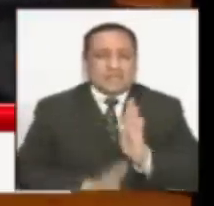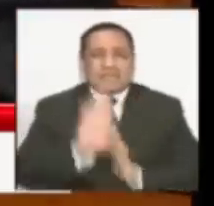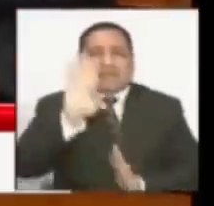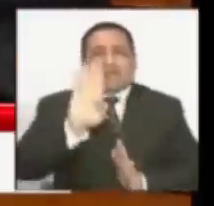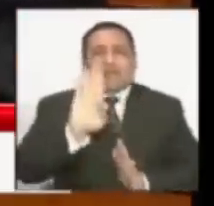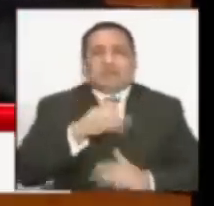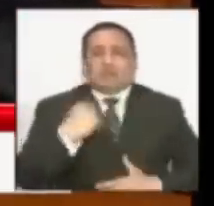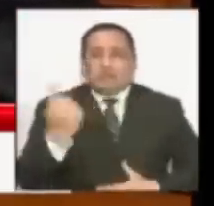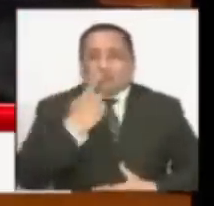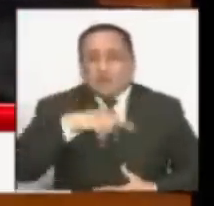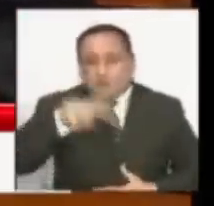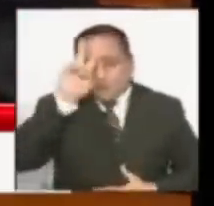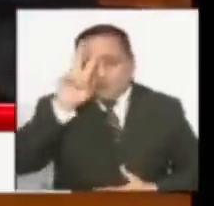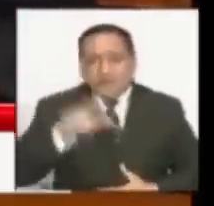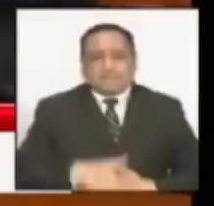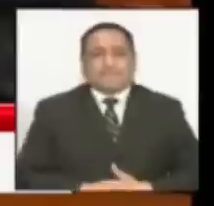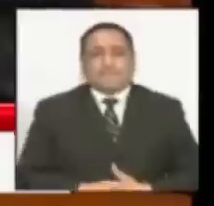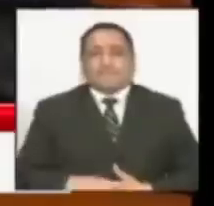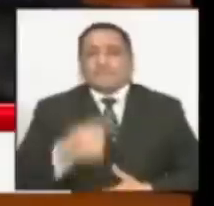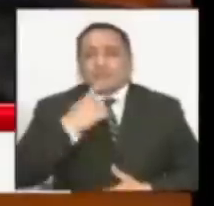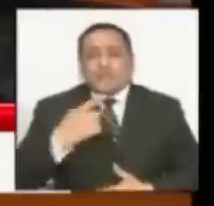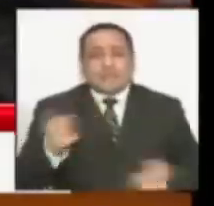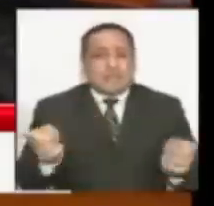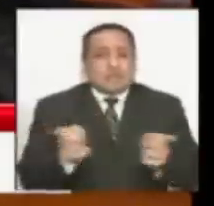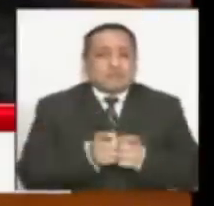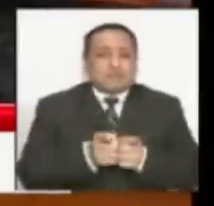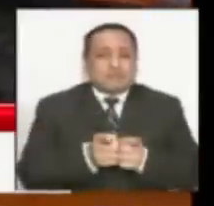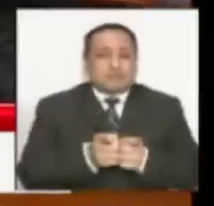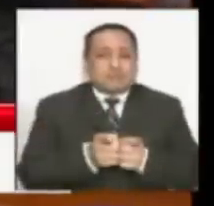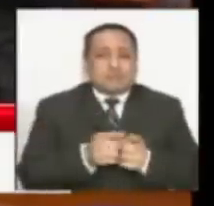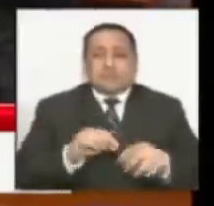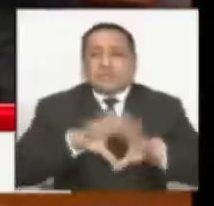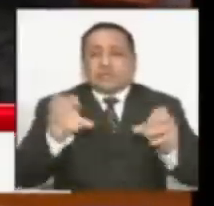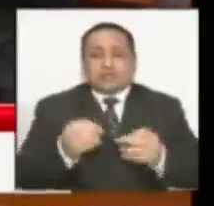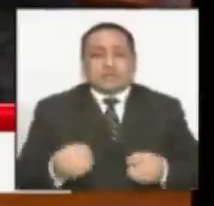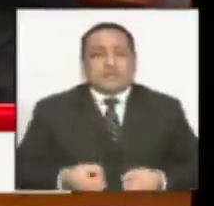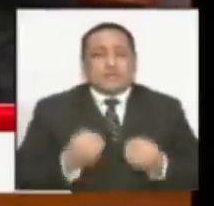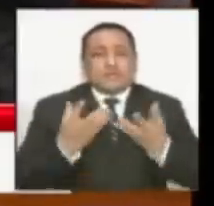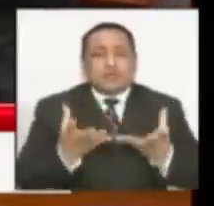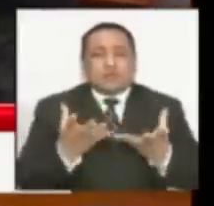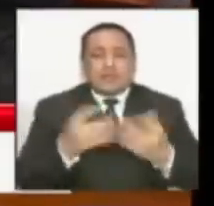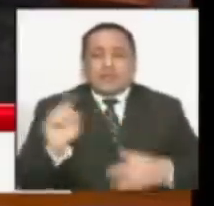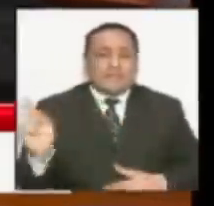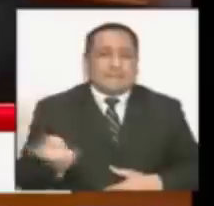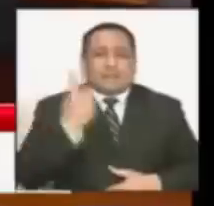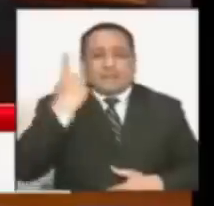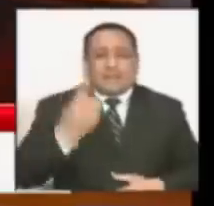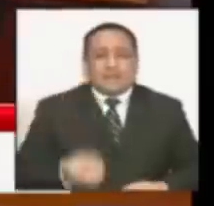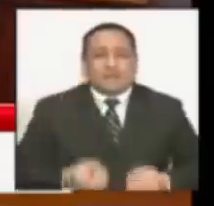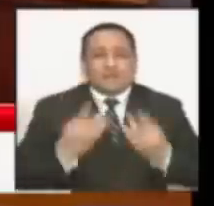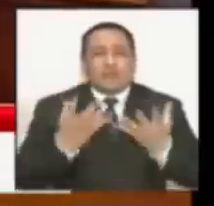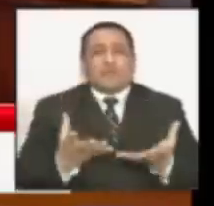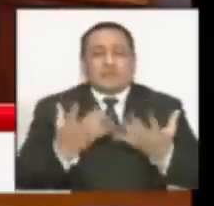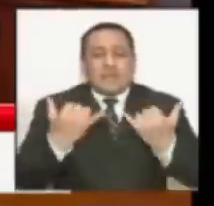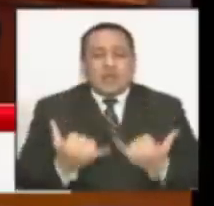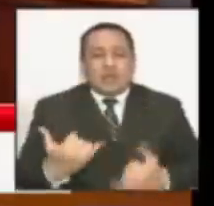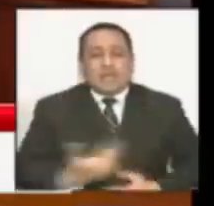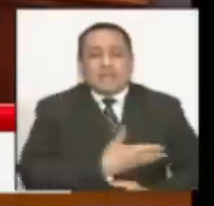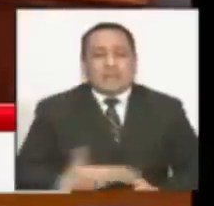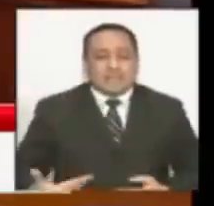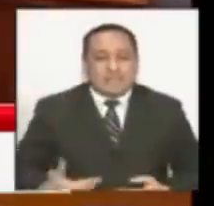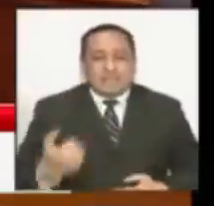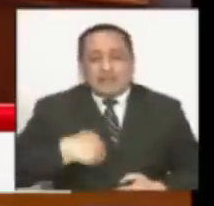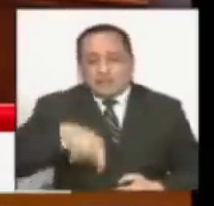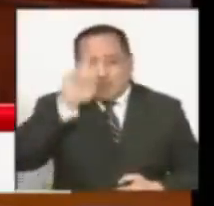Belaunde. Es la sintaxis de este mensaje, el primer mensaje del presidente de